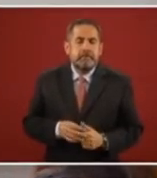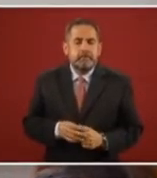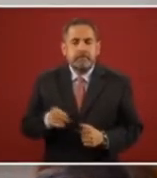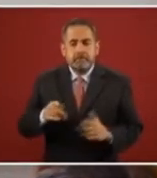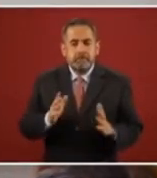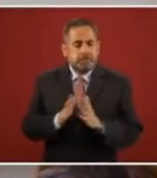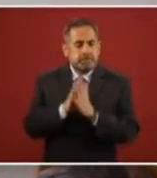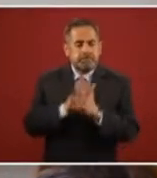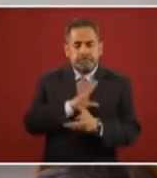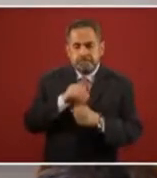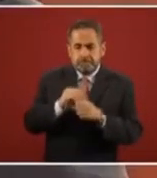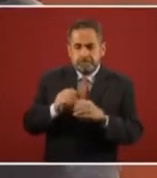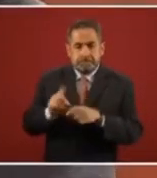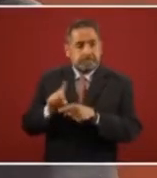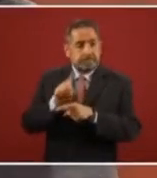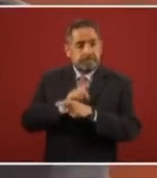participaron desde el inicio